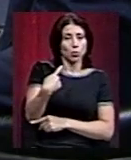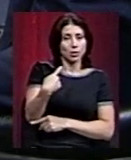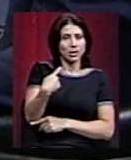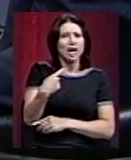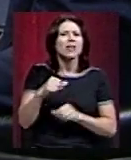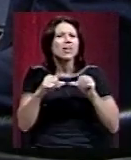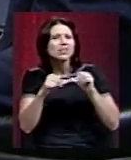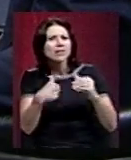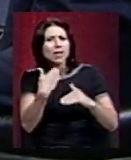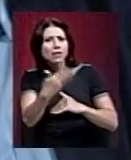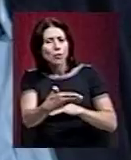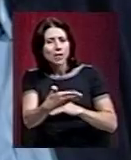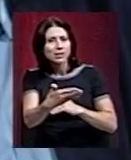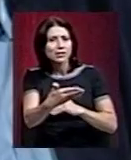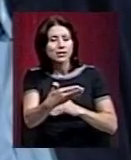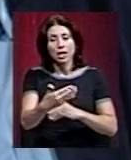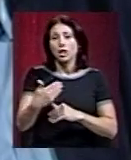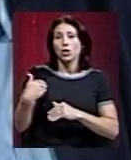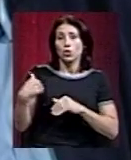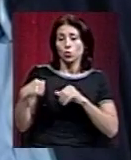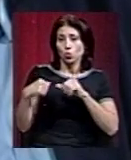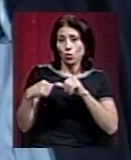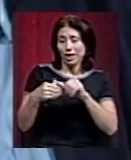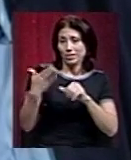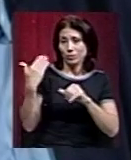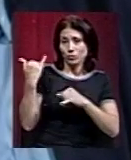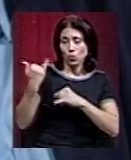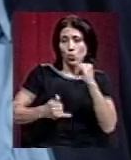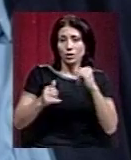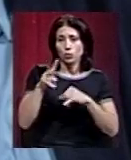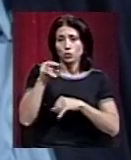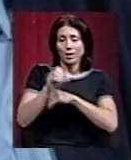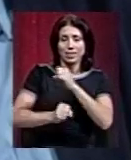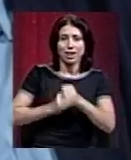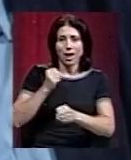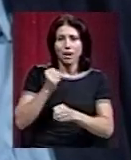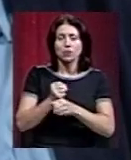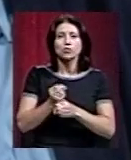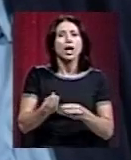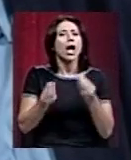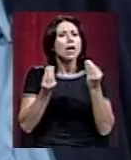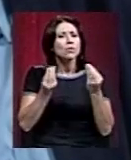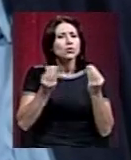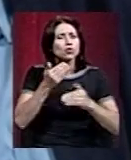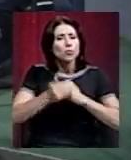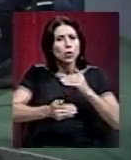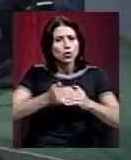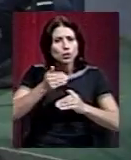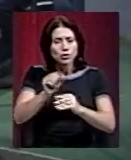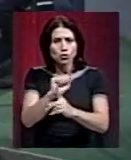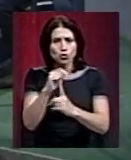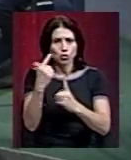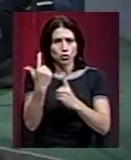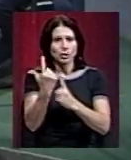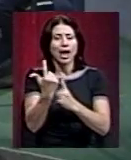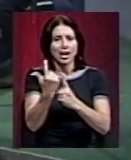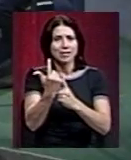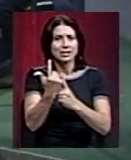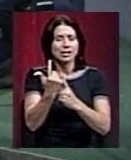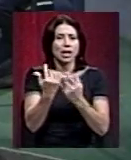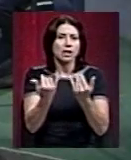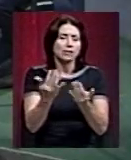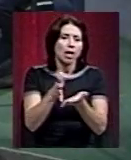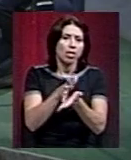después, que durante estos últimos 20 años hay muchos procesos sociales que se han deteriorado